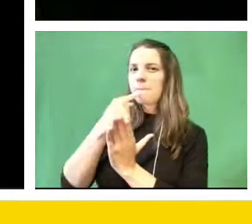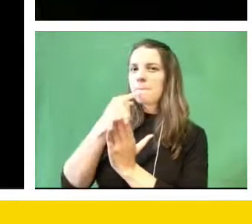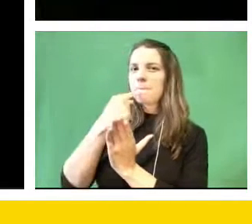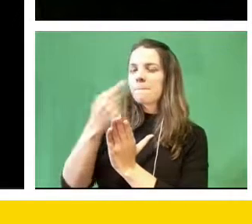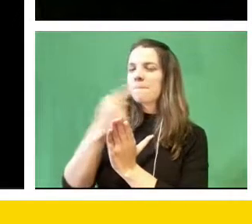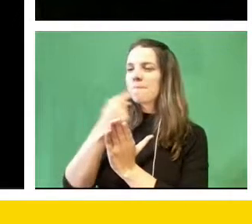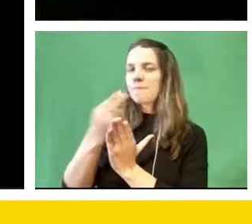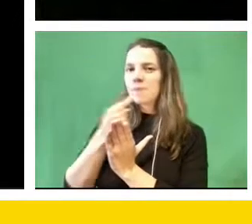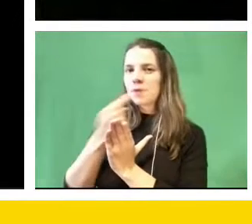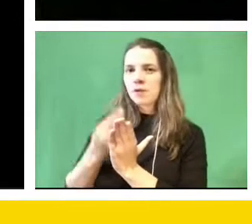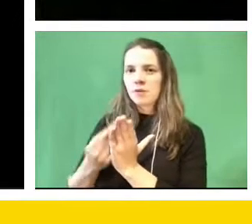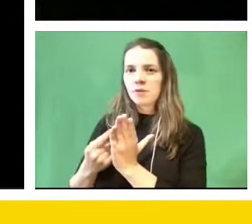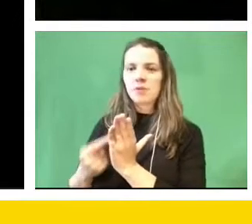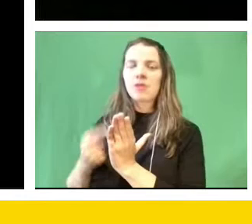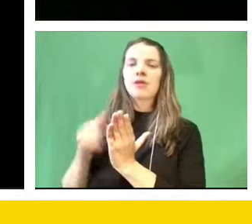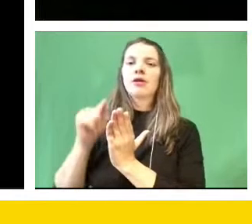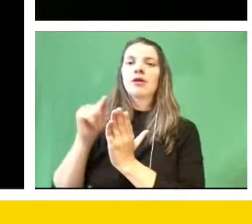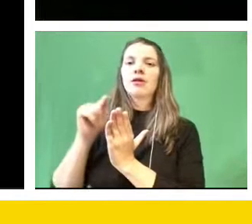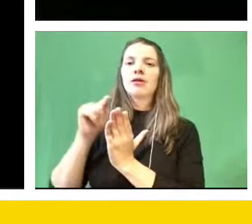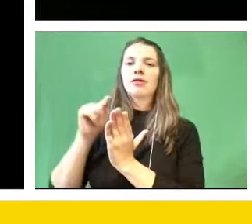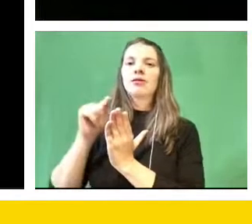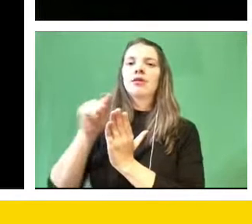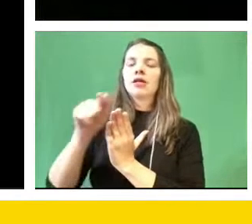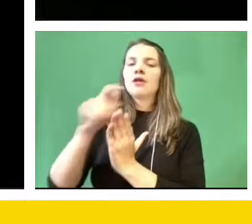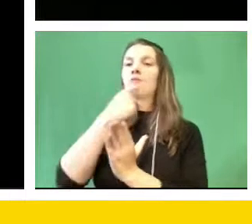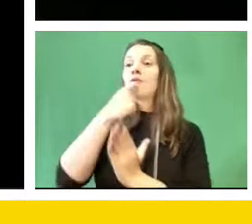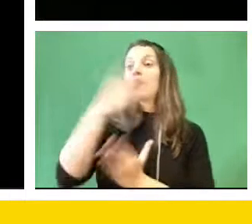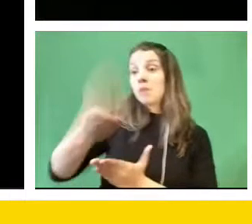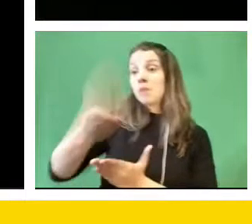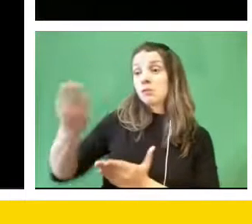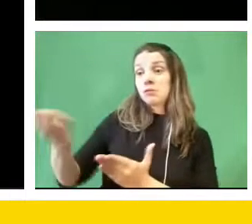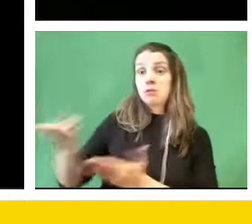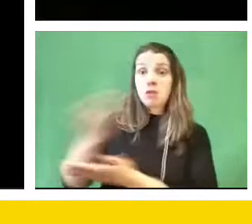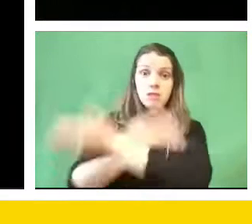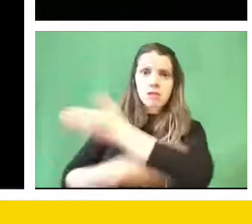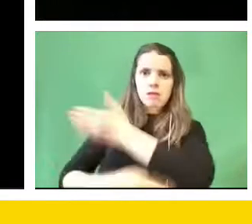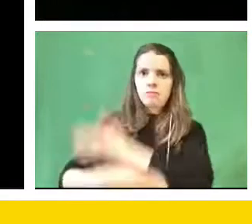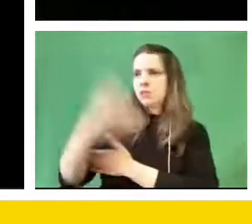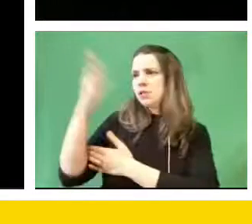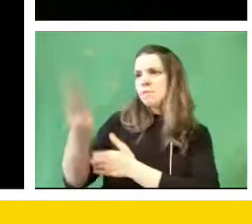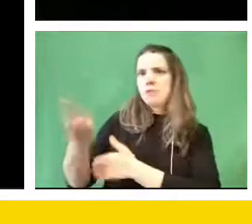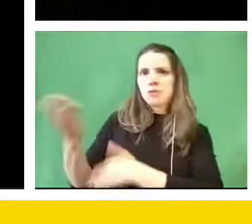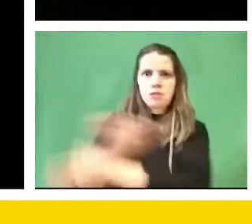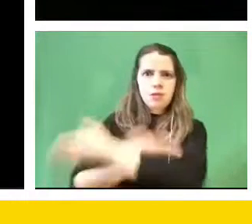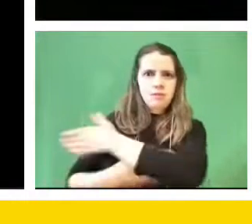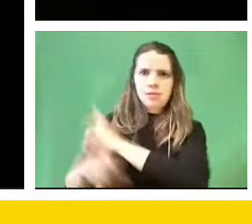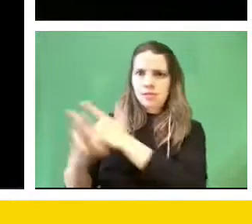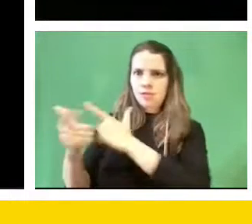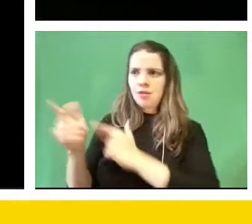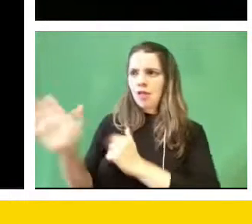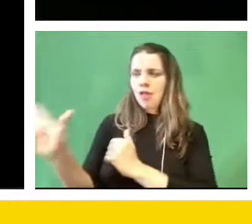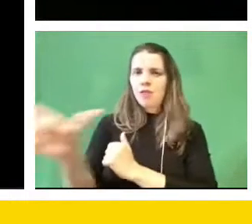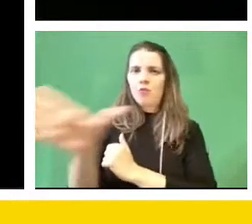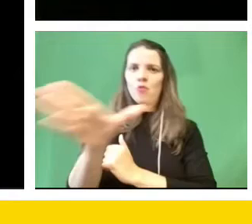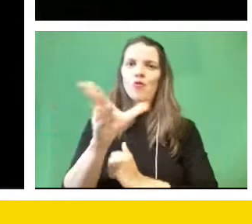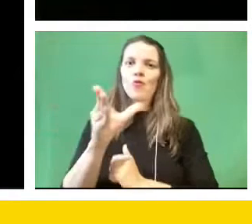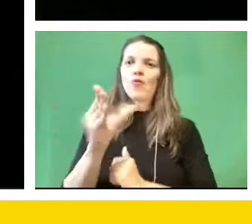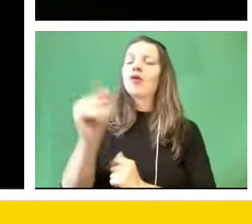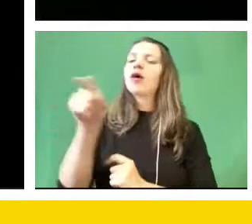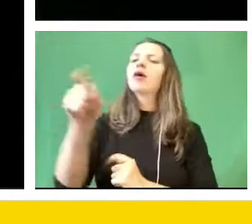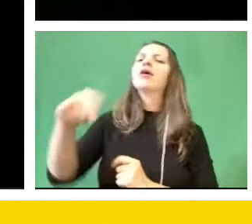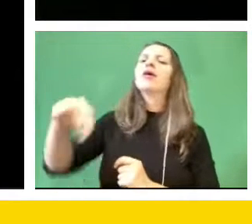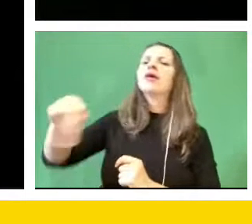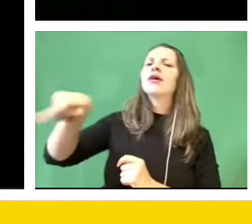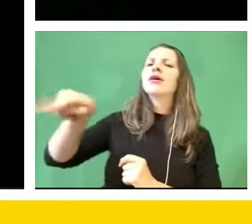se realizó a personas con y sin discapacidad de distintos géneros, diferentes poblaciones y diferentes edades,